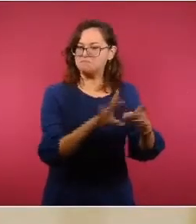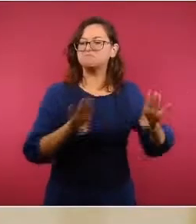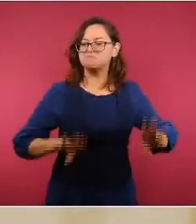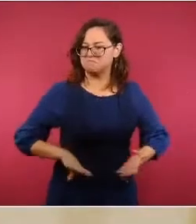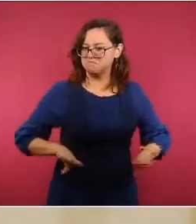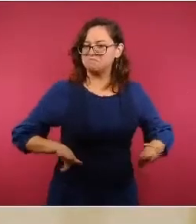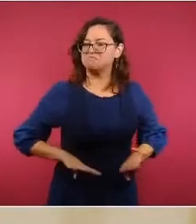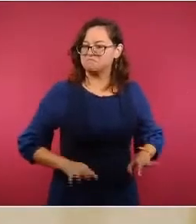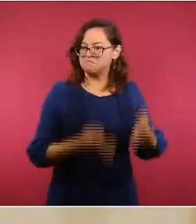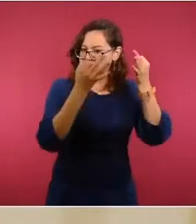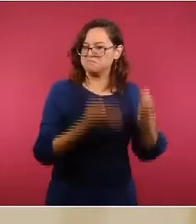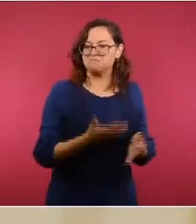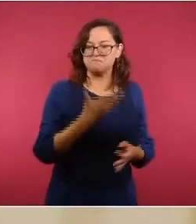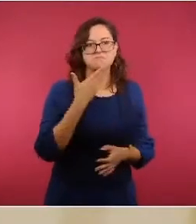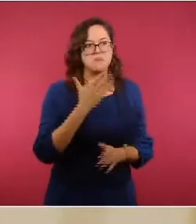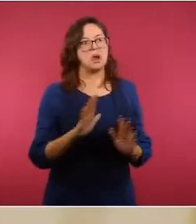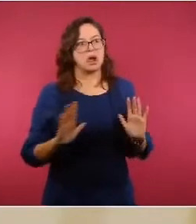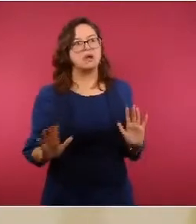más